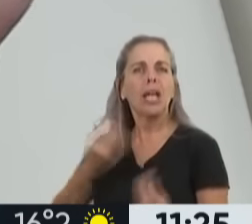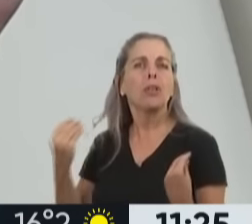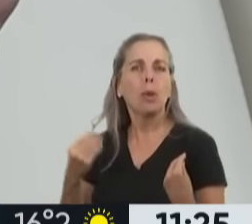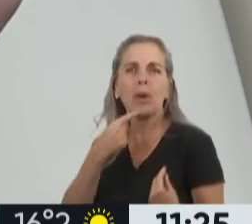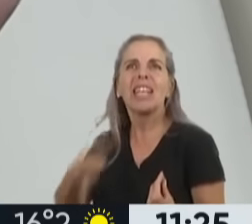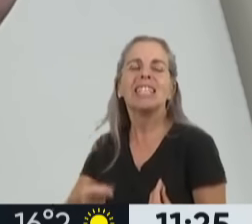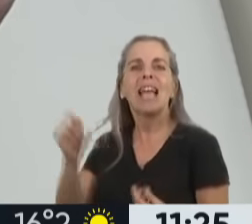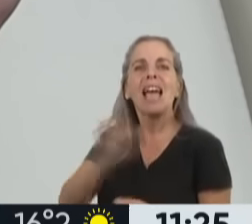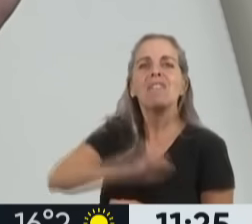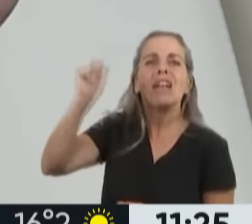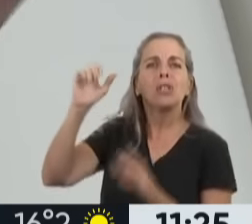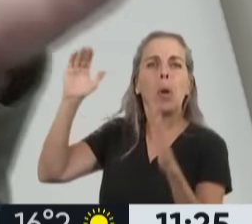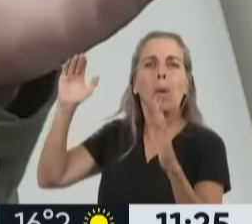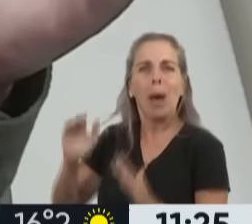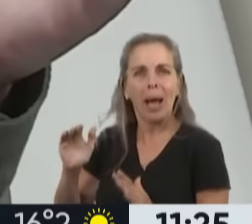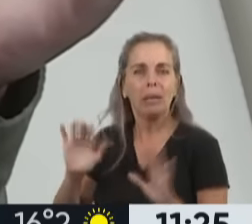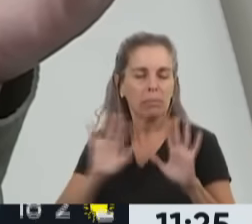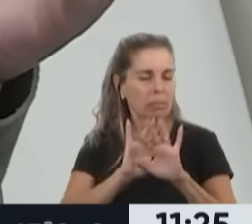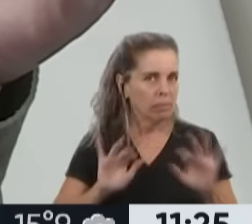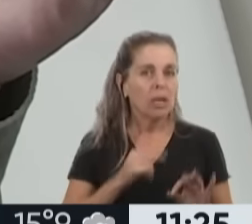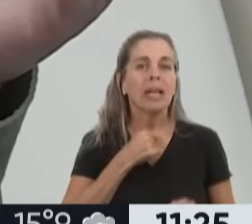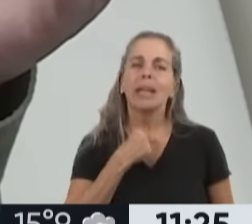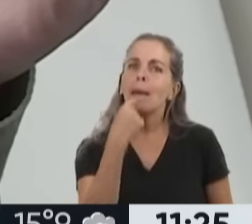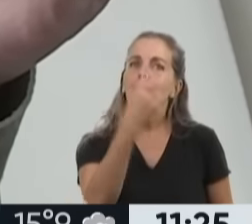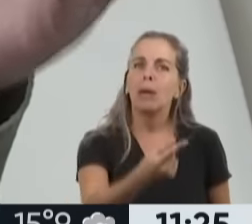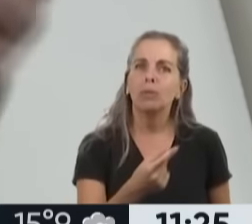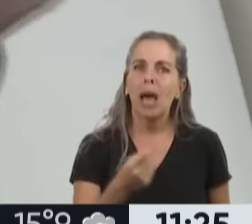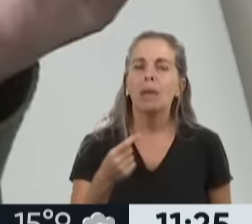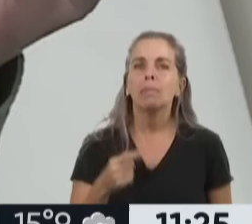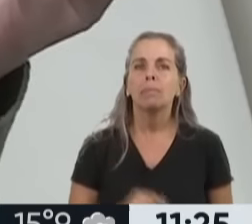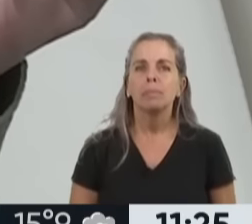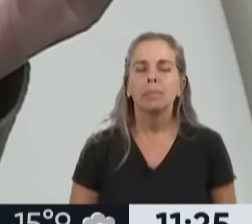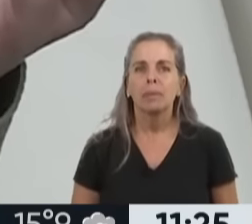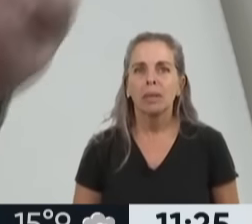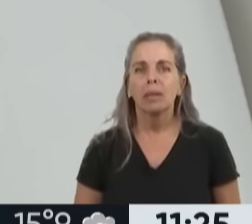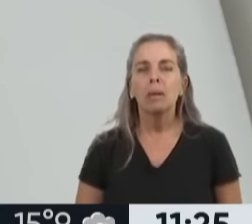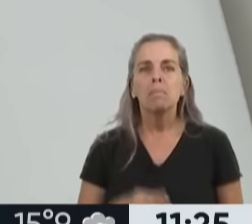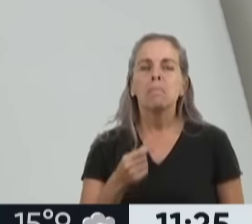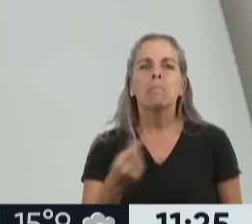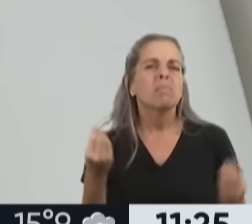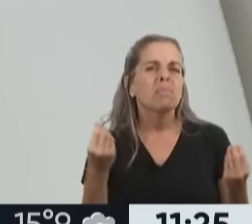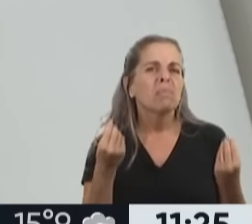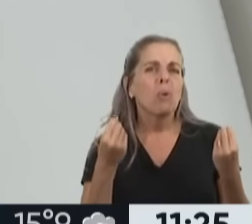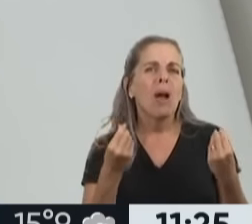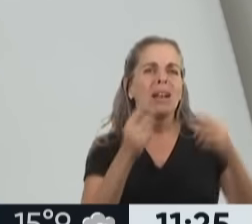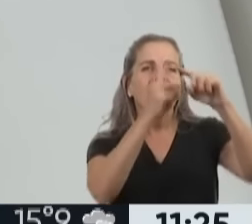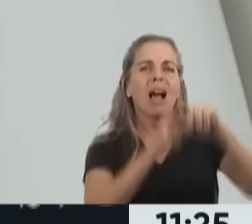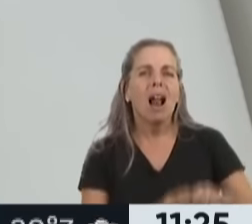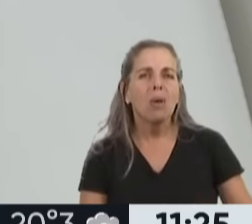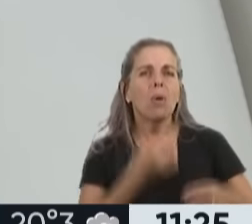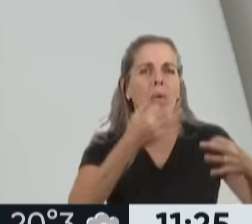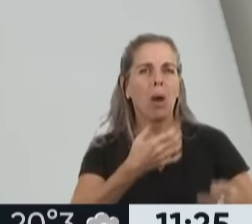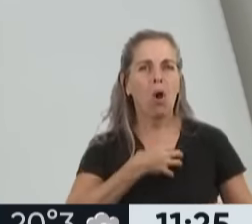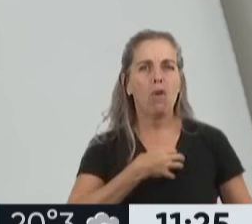deflación te quería preguntar en Qué números podemos confiar los argentinos porque al mismo tiempo marco